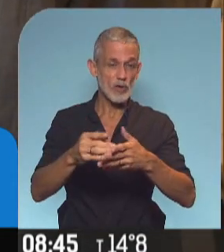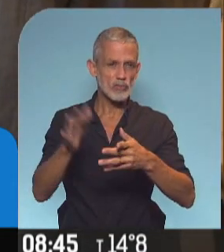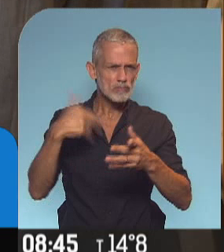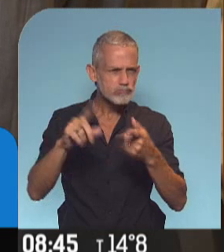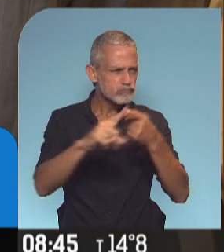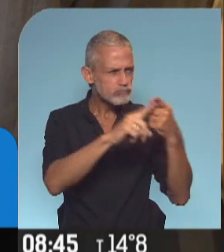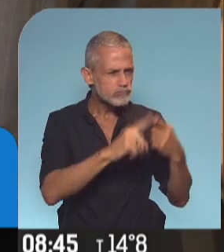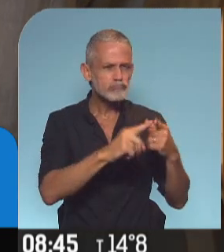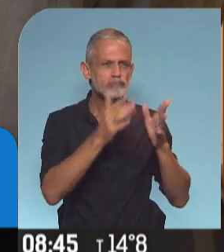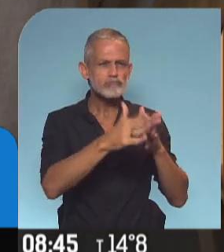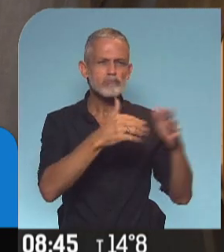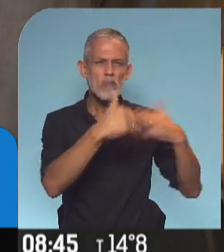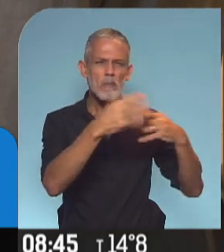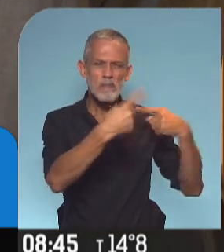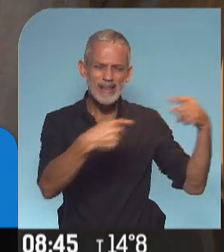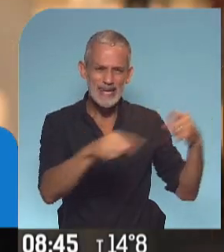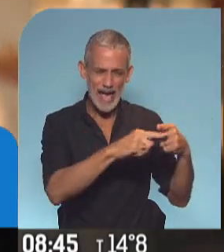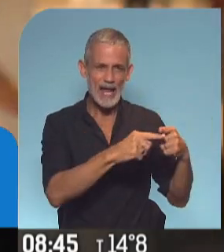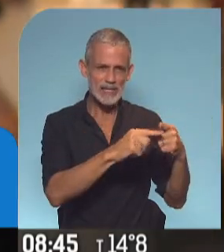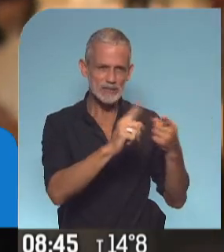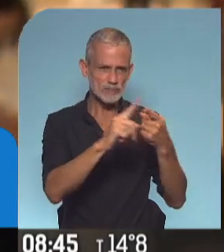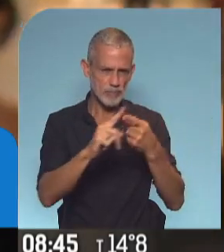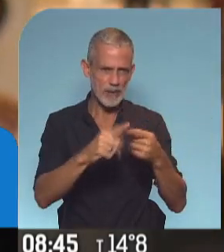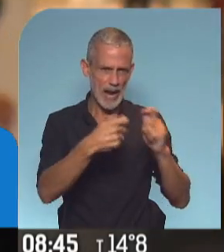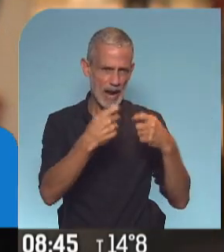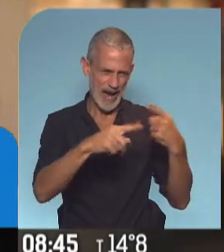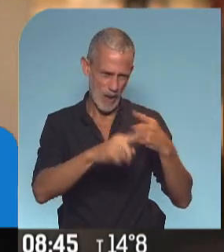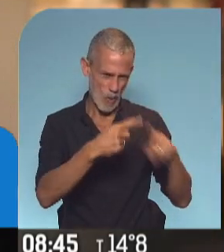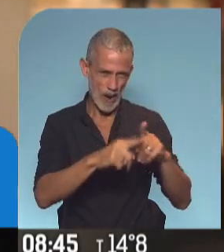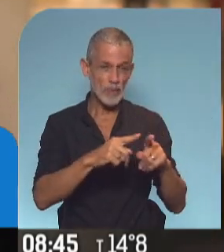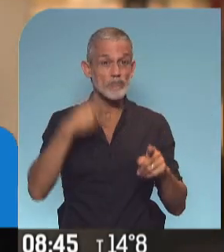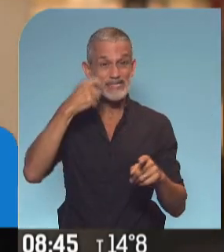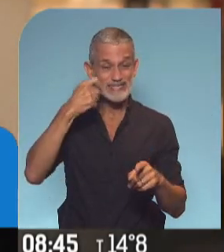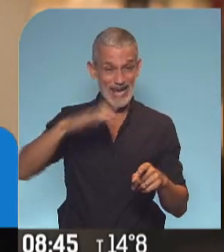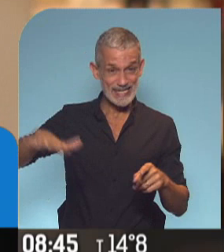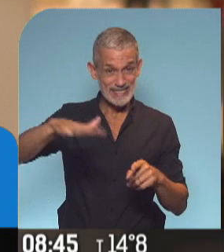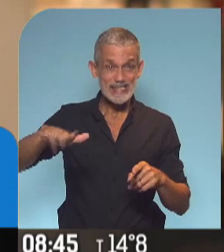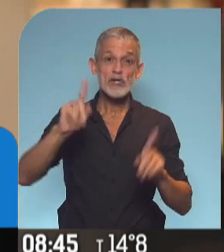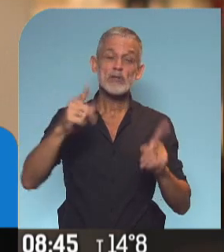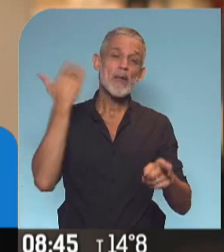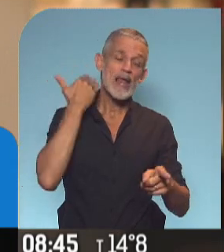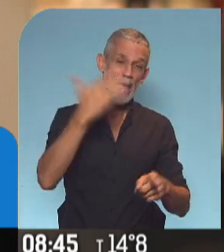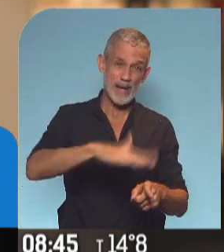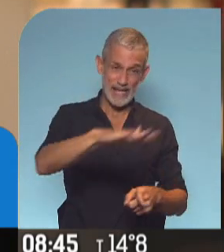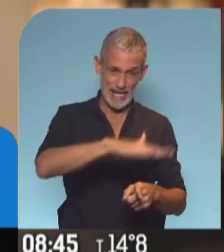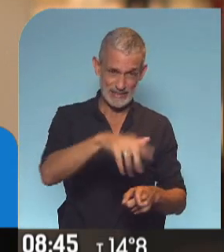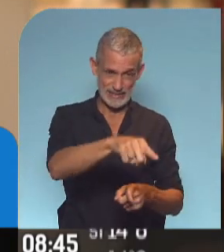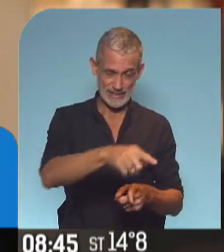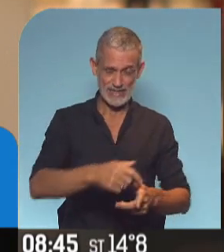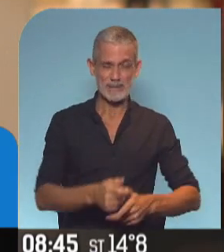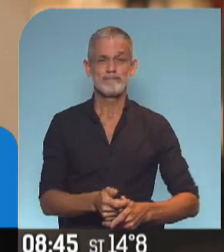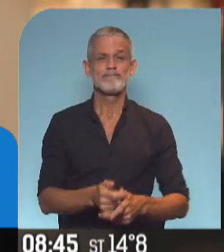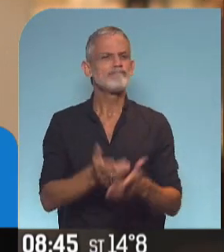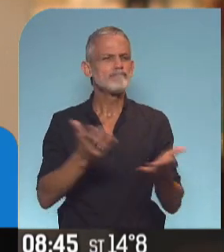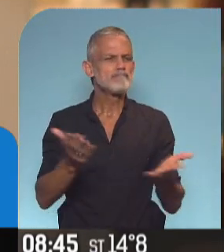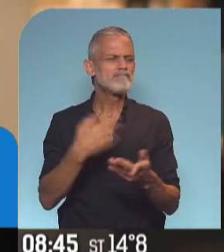hace más de 17 años hoy estamos también en san isidro y en la matanza y